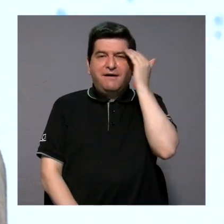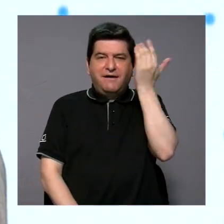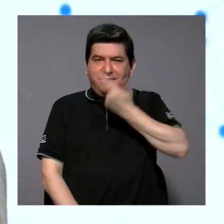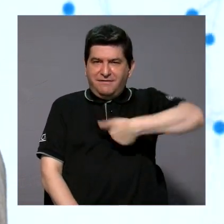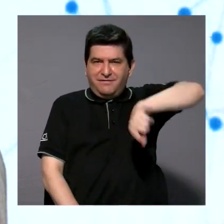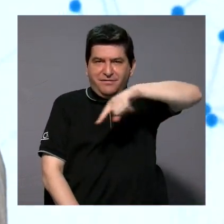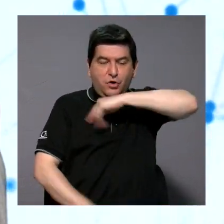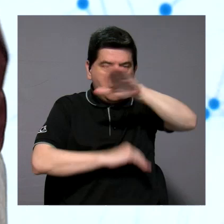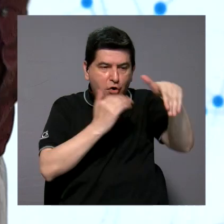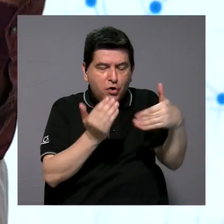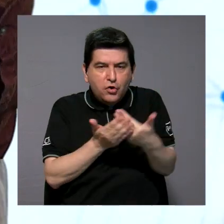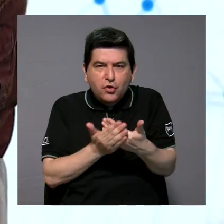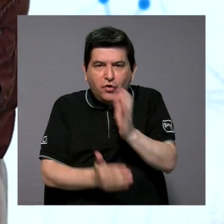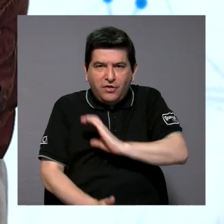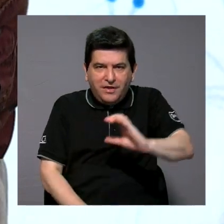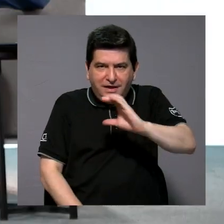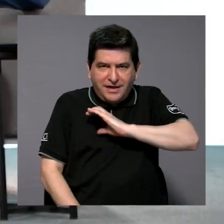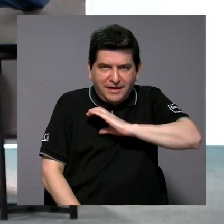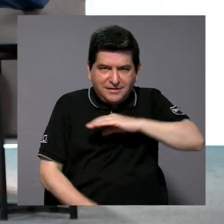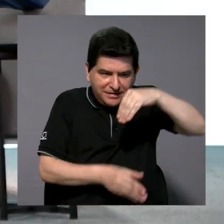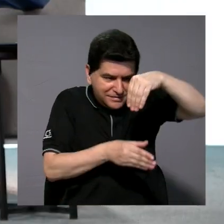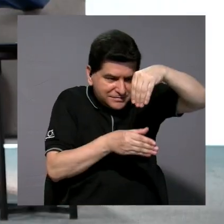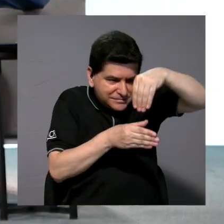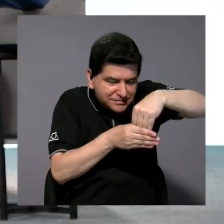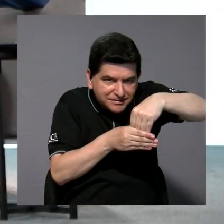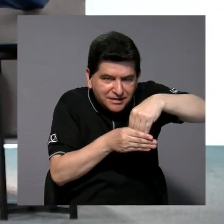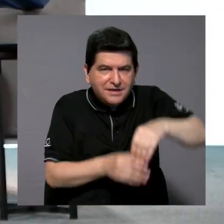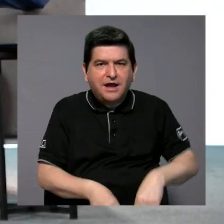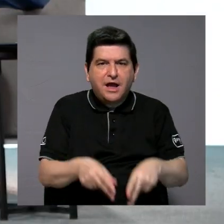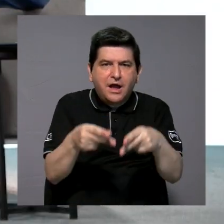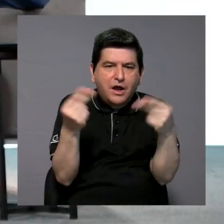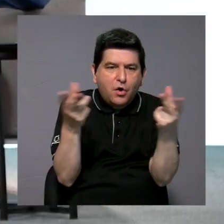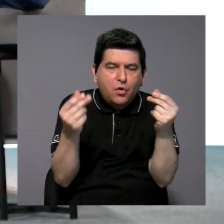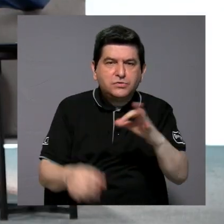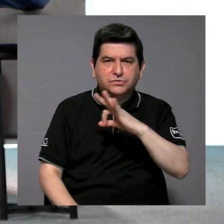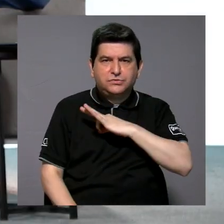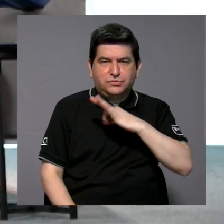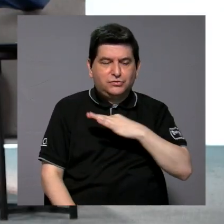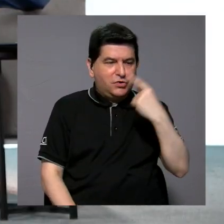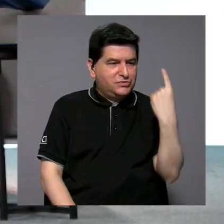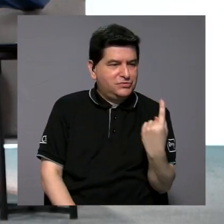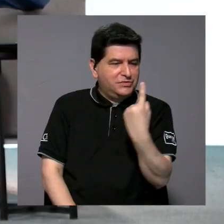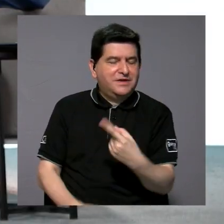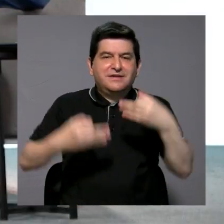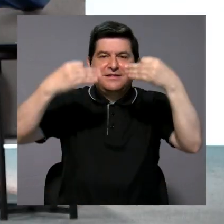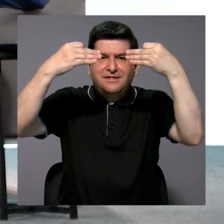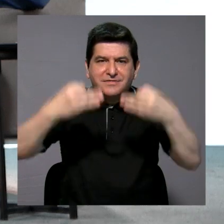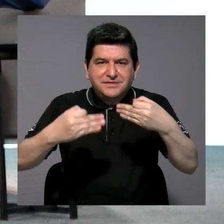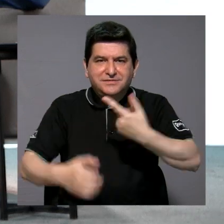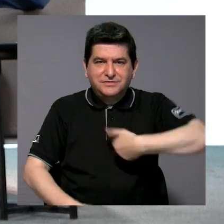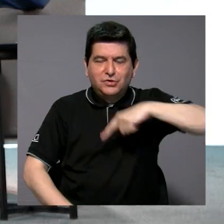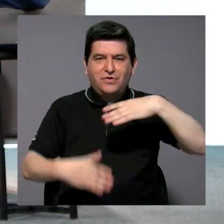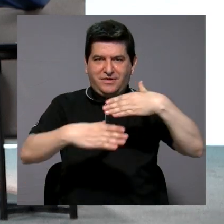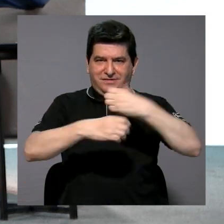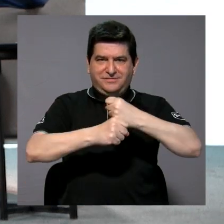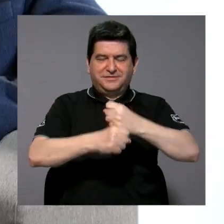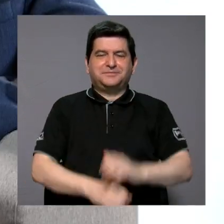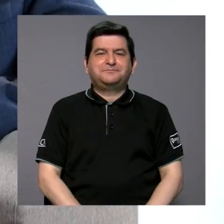conocer en toda su dimensión los costos y los beneficios de cada decisión que